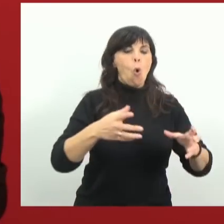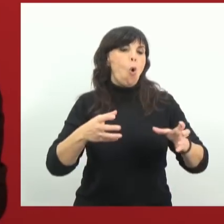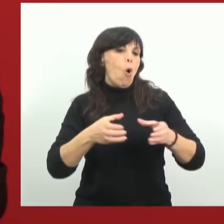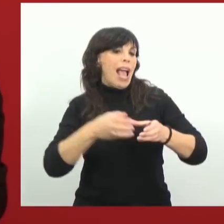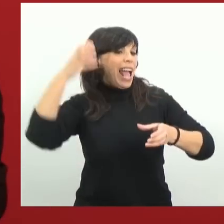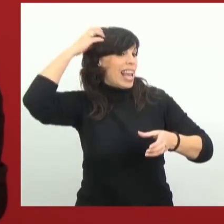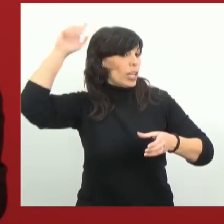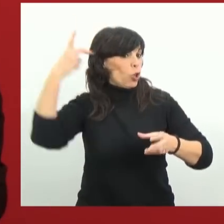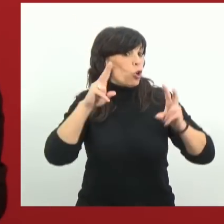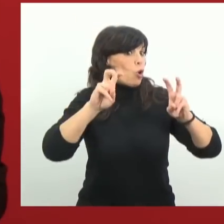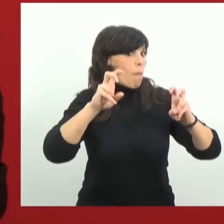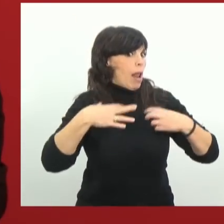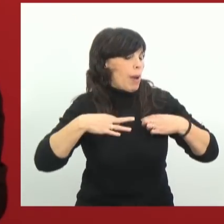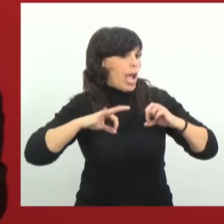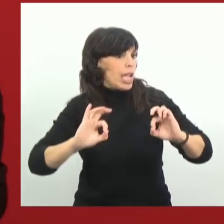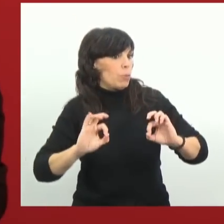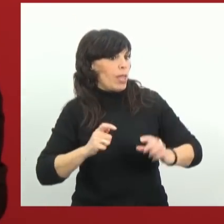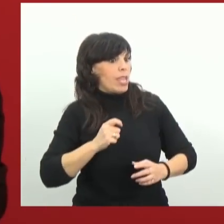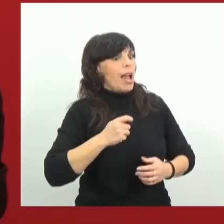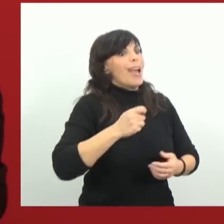dice, y fue hollada.